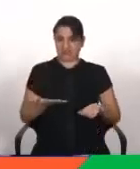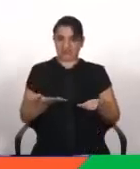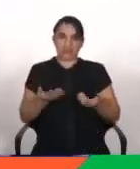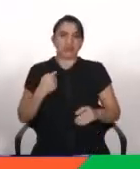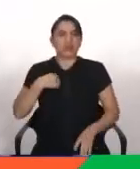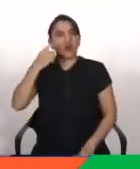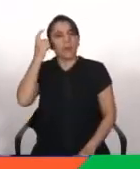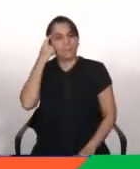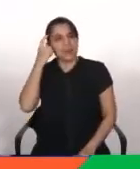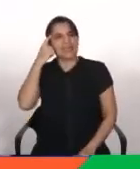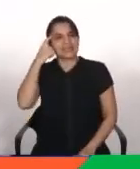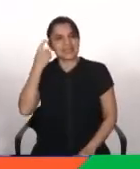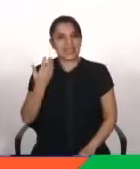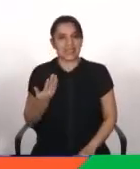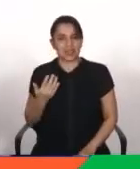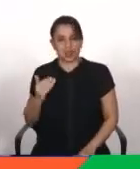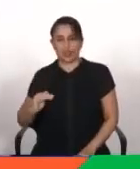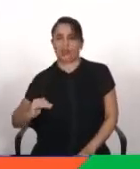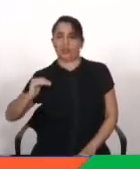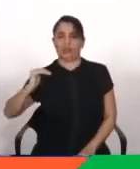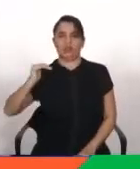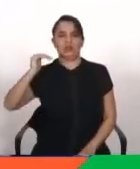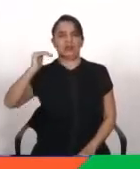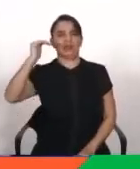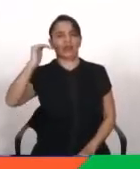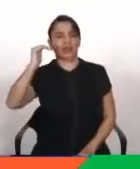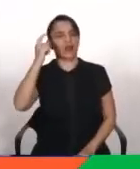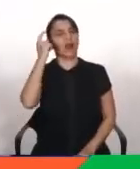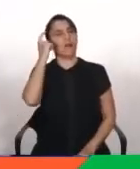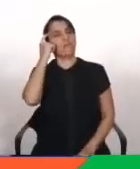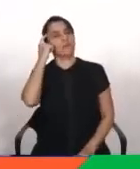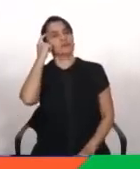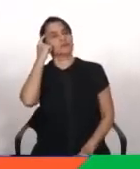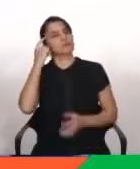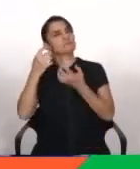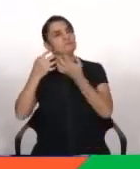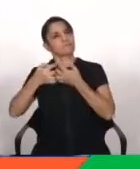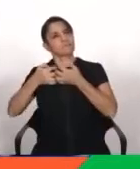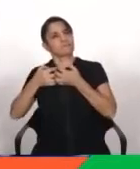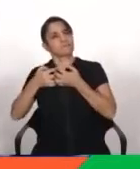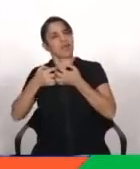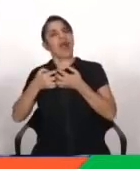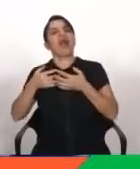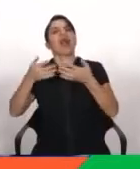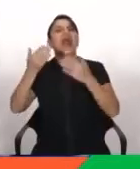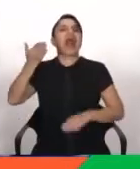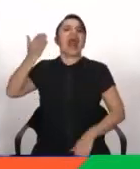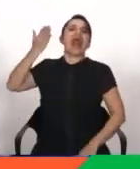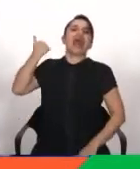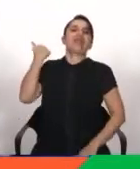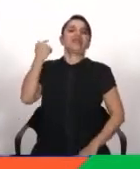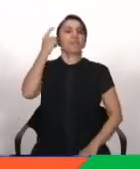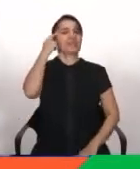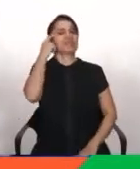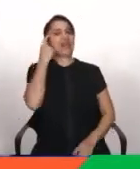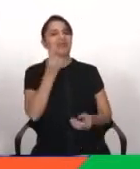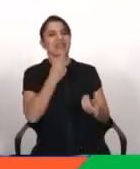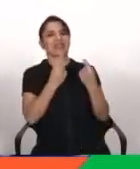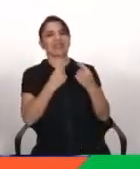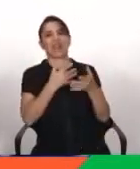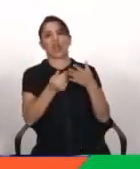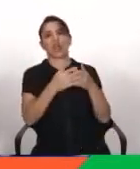pensando y tiene más edad, ¿no es cierto? Se da cuenta que claro, que naturalizamos muchas conductas de parte de profesores y